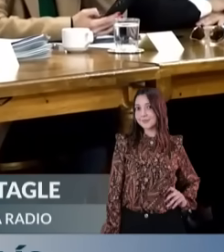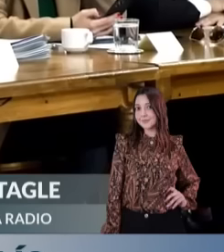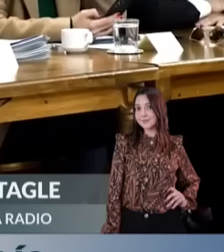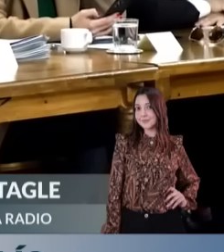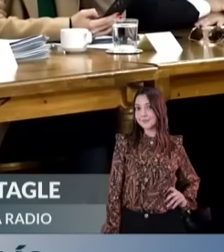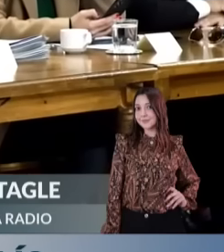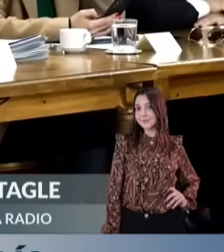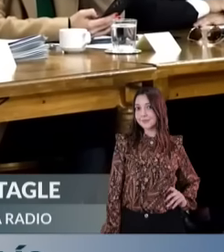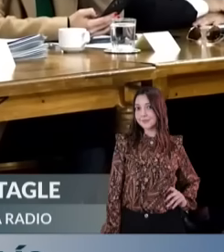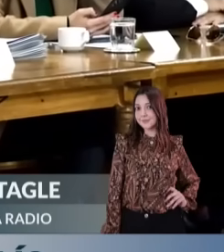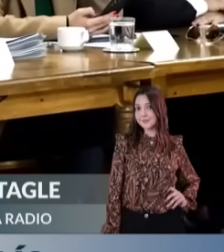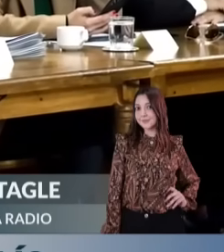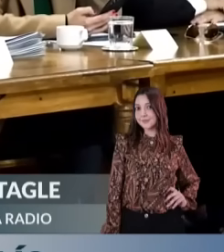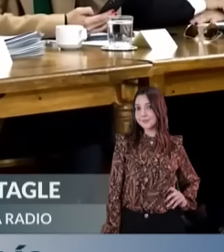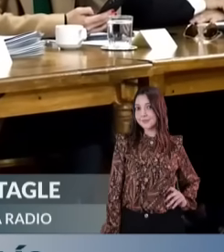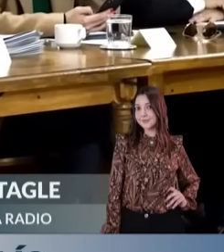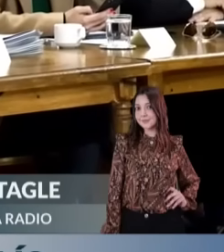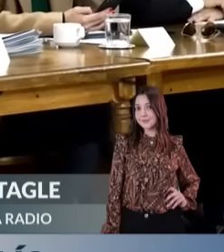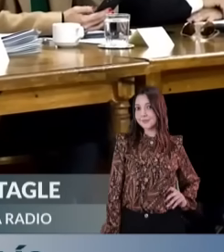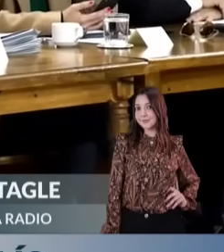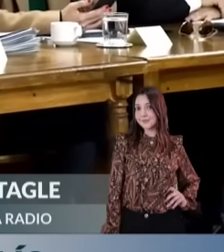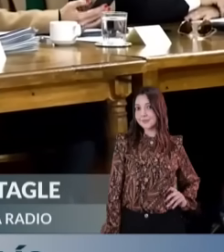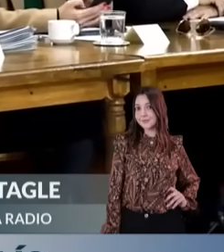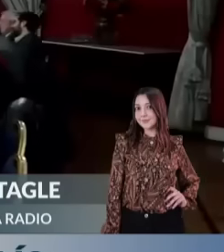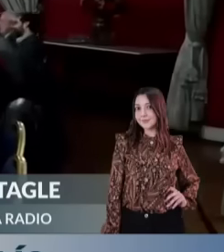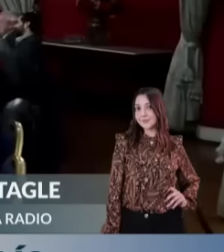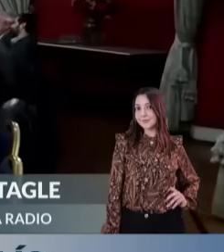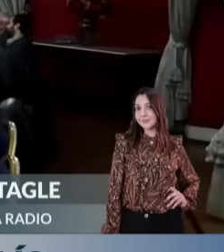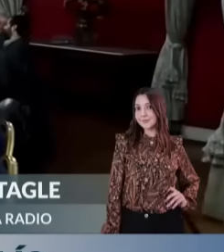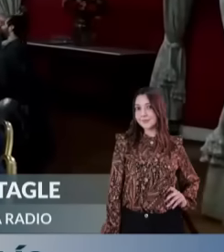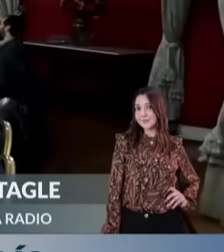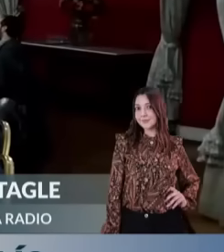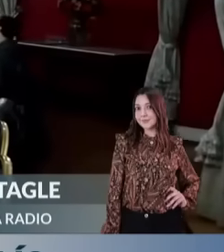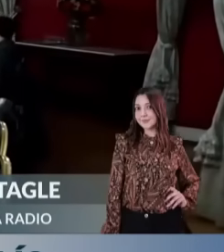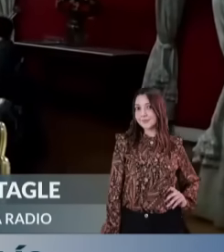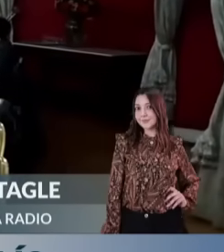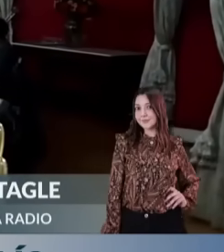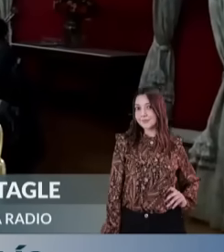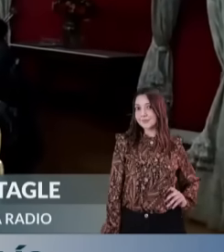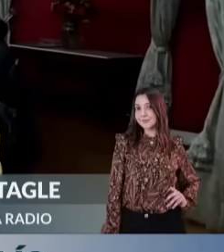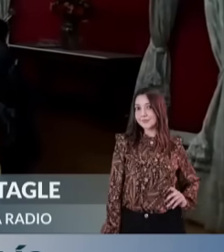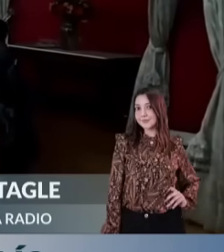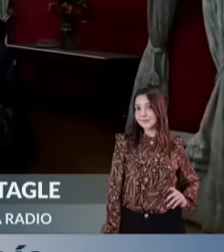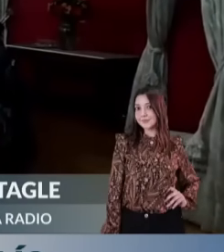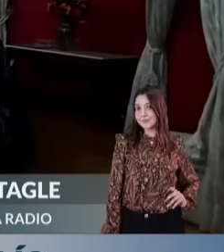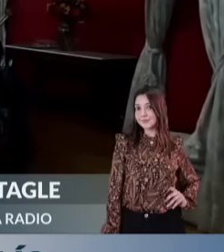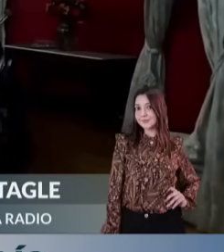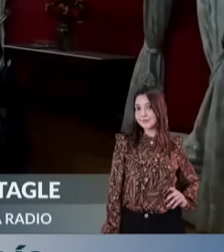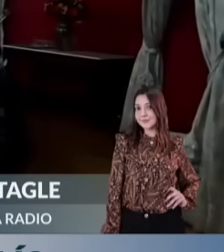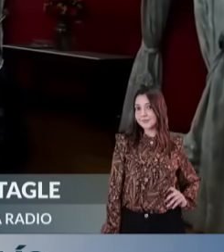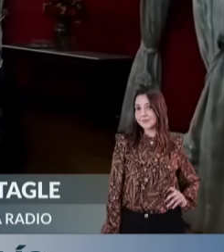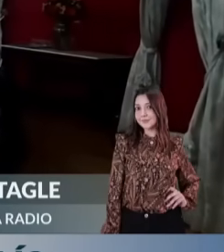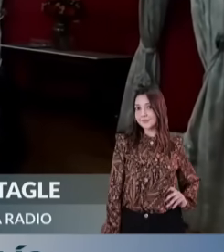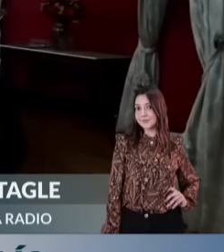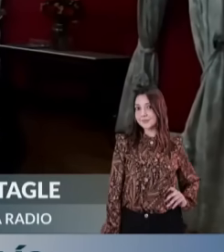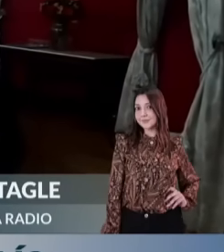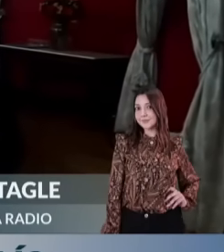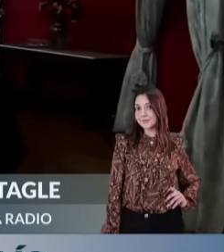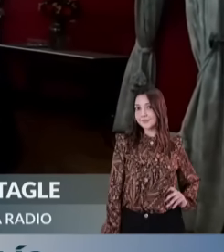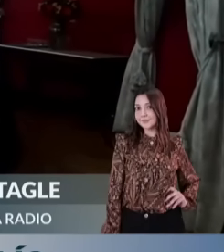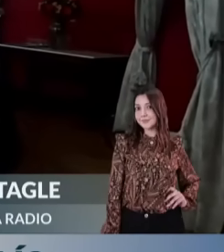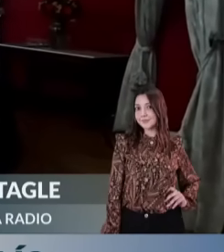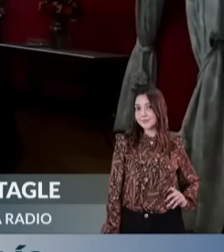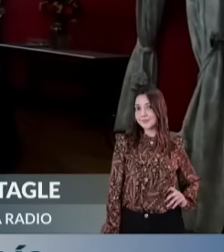asumido los costos políticos. El secretario general de RN, Diego Chalper, también se refirió al respecto. Partamos por la responsabilidad